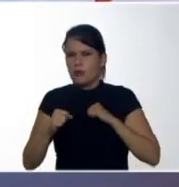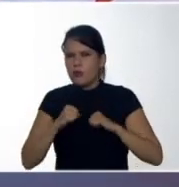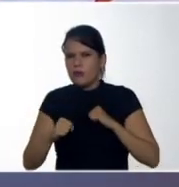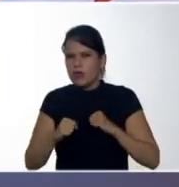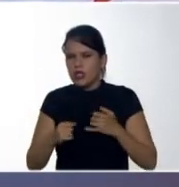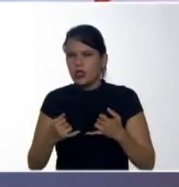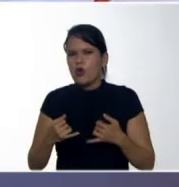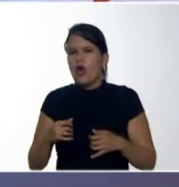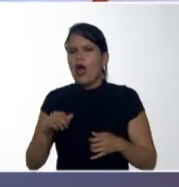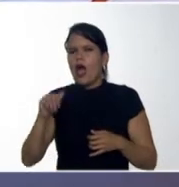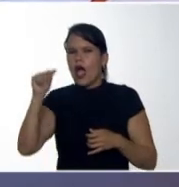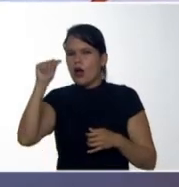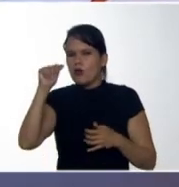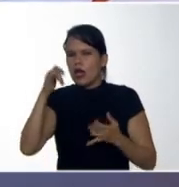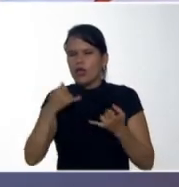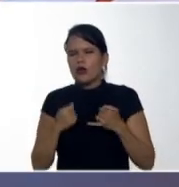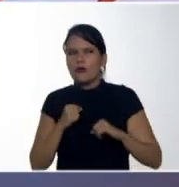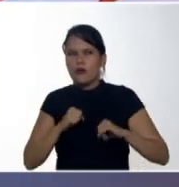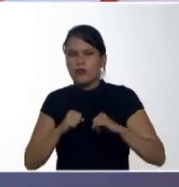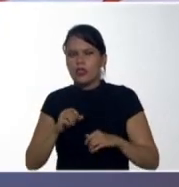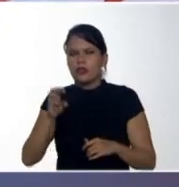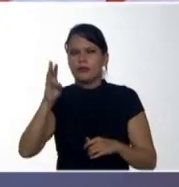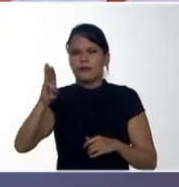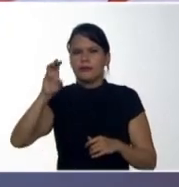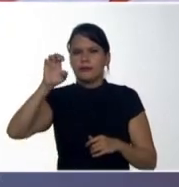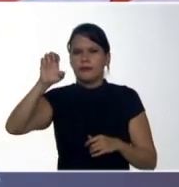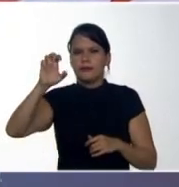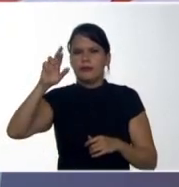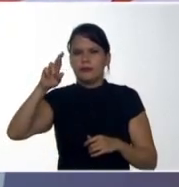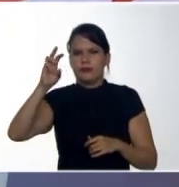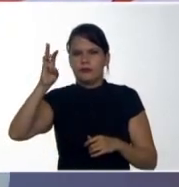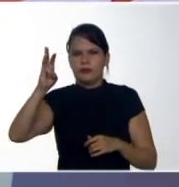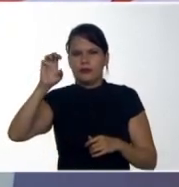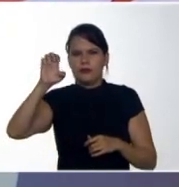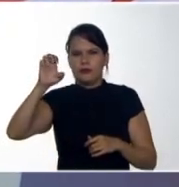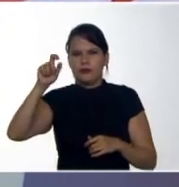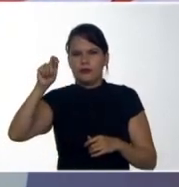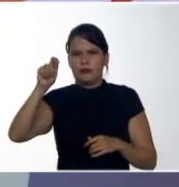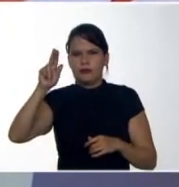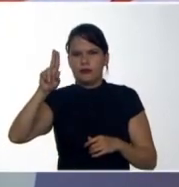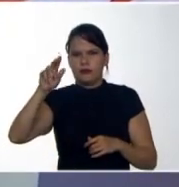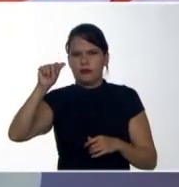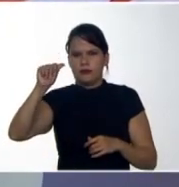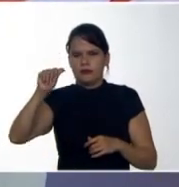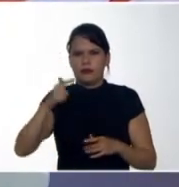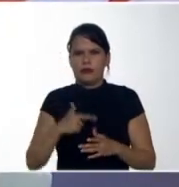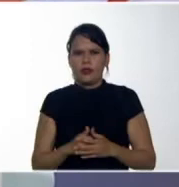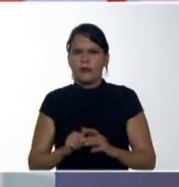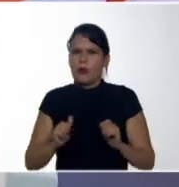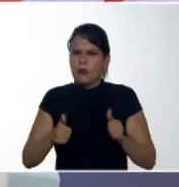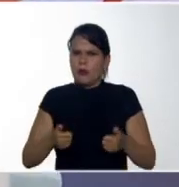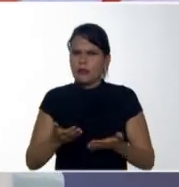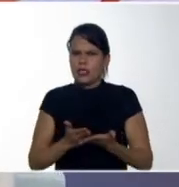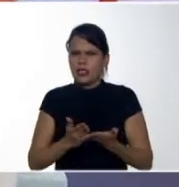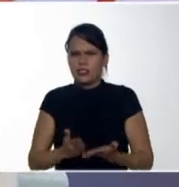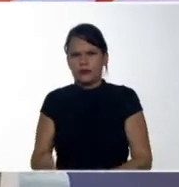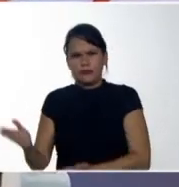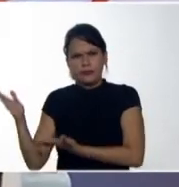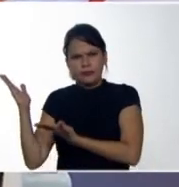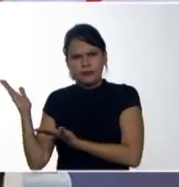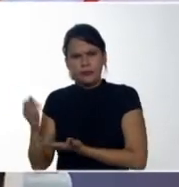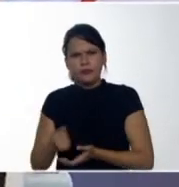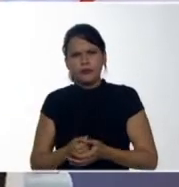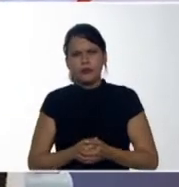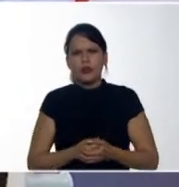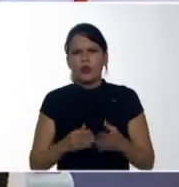iniciar este pequeño recorrido pedagógico, iniciamos la clase con las siguientes muestra que tengo acá. Fíjense,